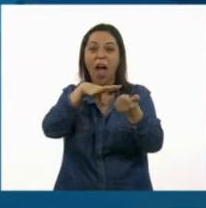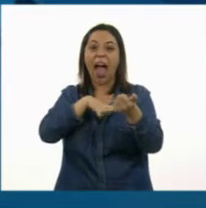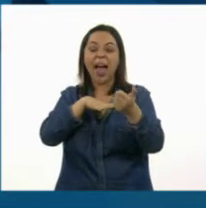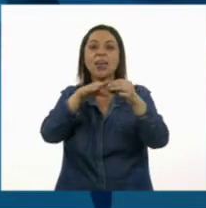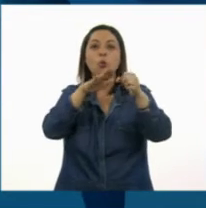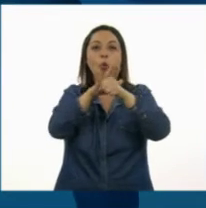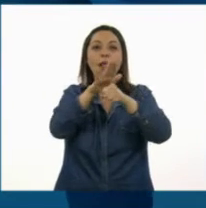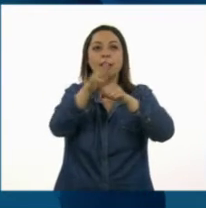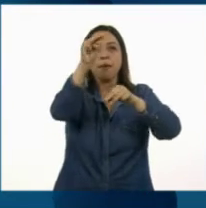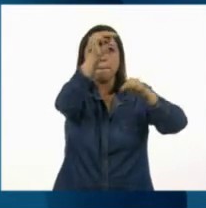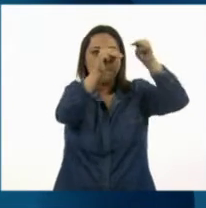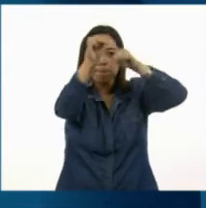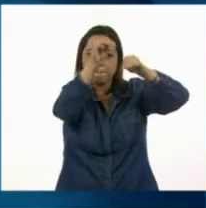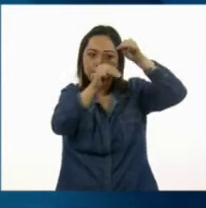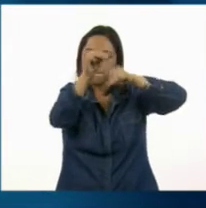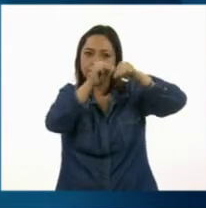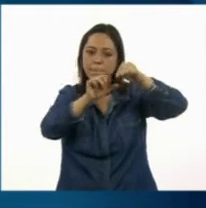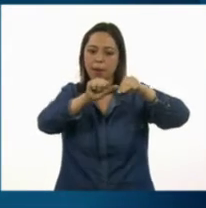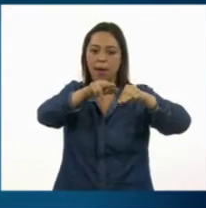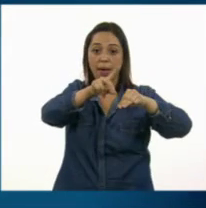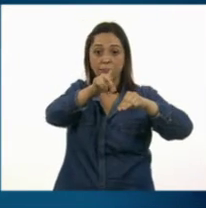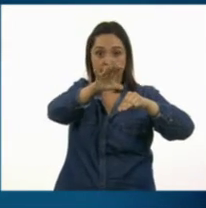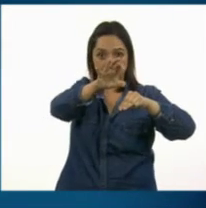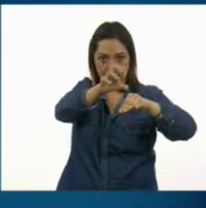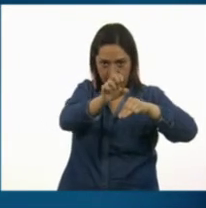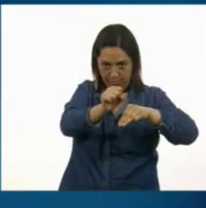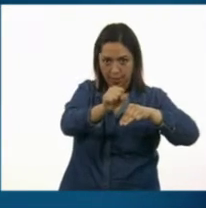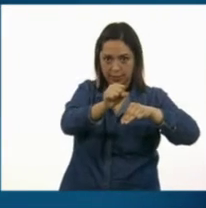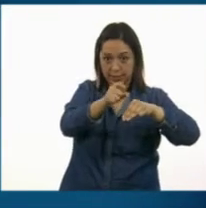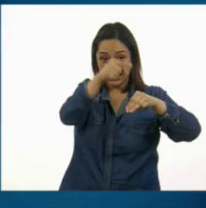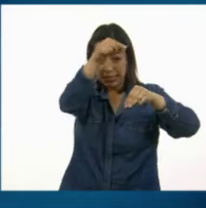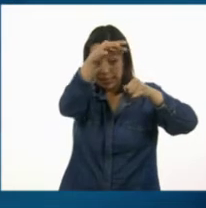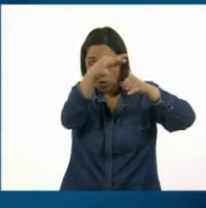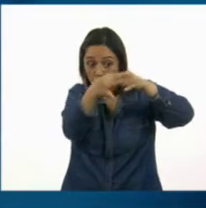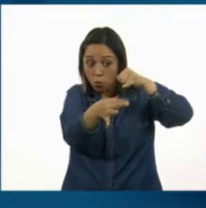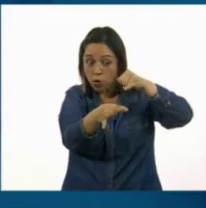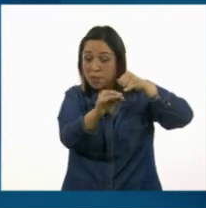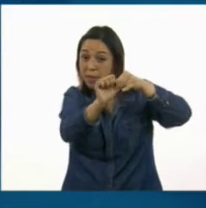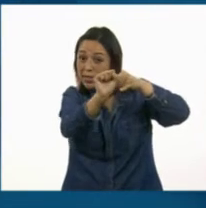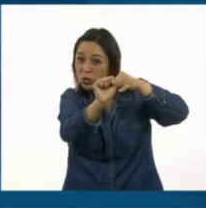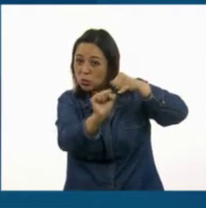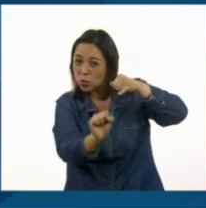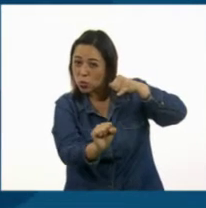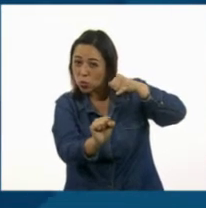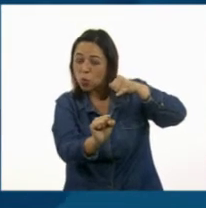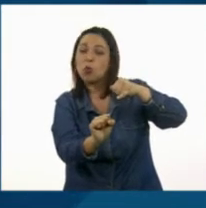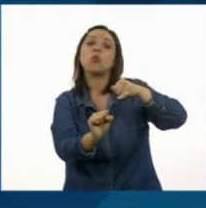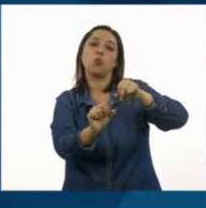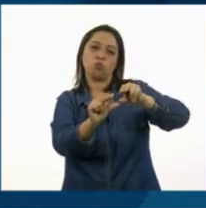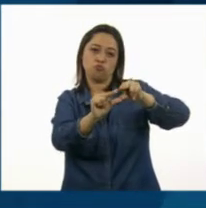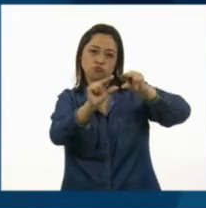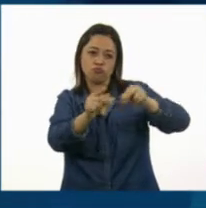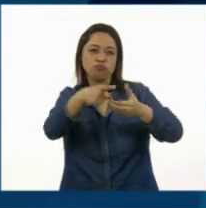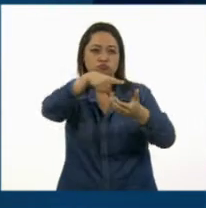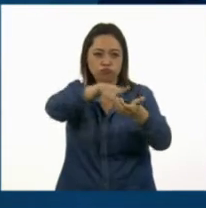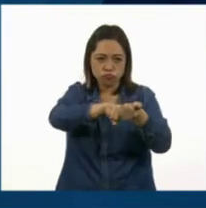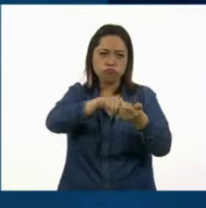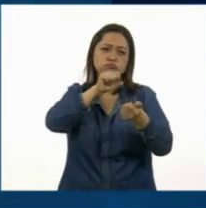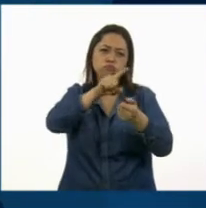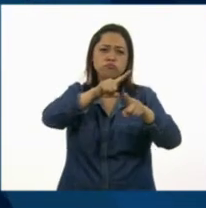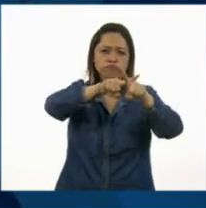la cordillera de los Andes. Y como ustedes pueden ver, tiene otros tipos de